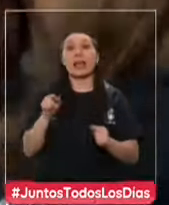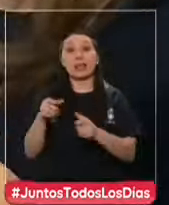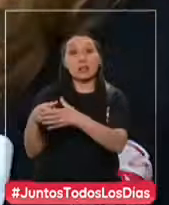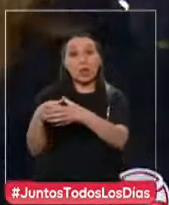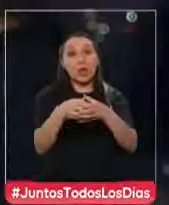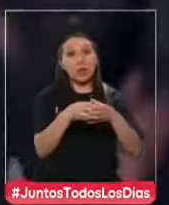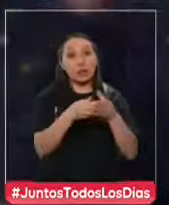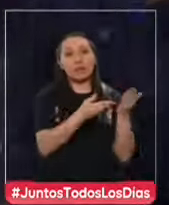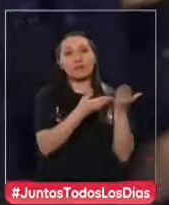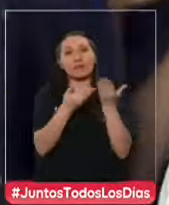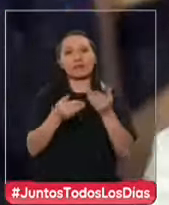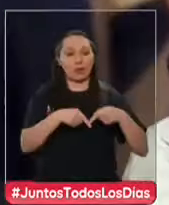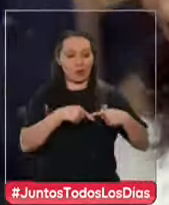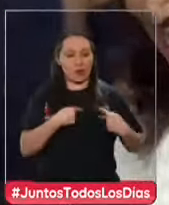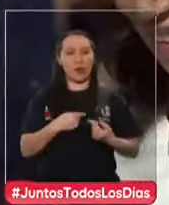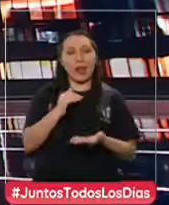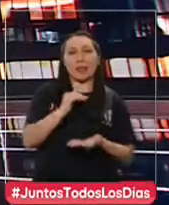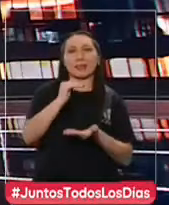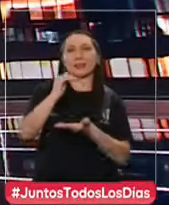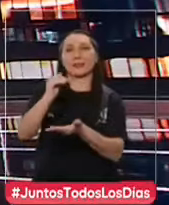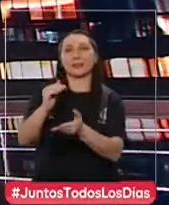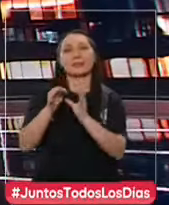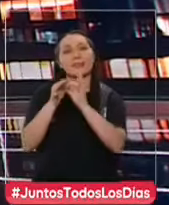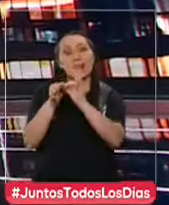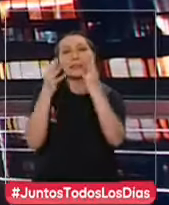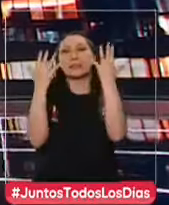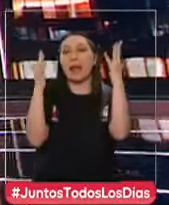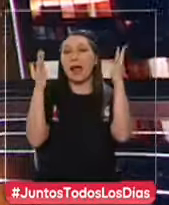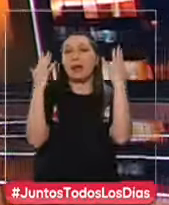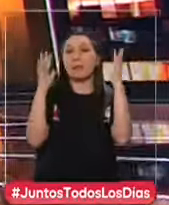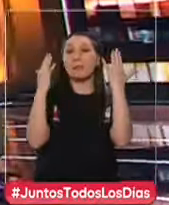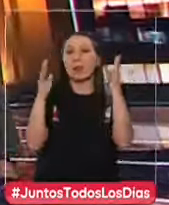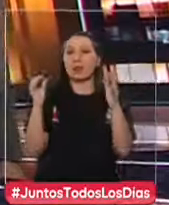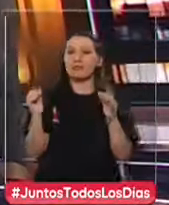Martina y trae los corazones y le agradecemos con este aplauso y esta obra espectacular que nos...